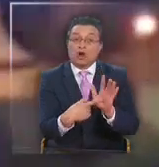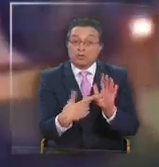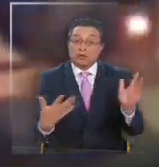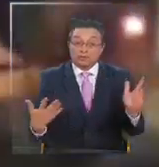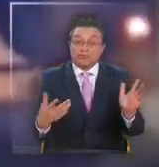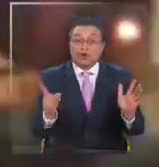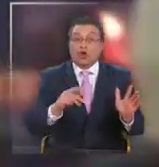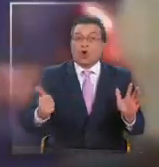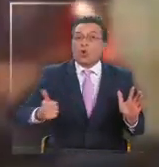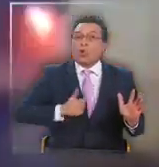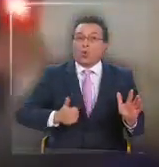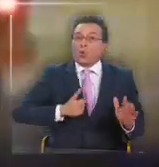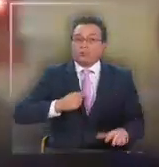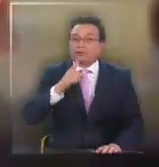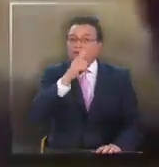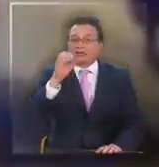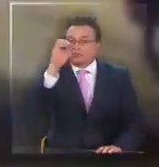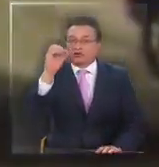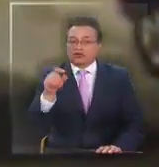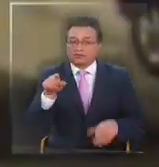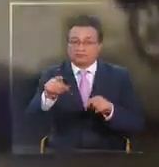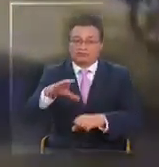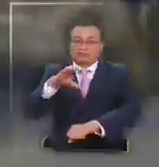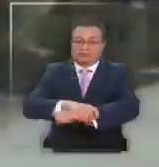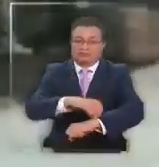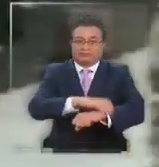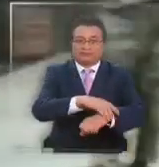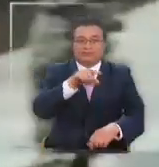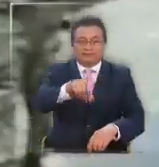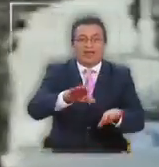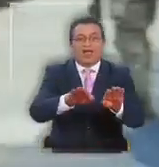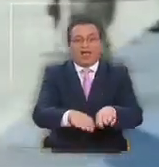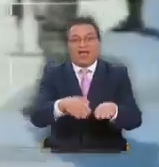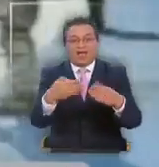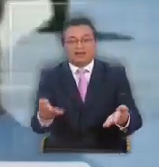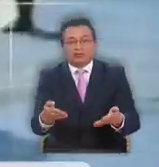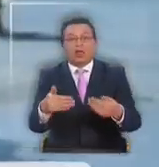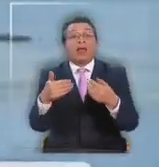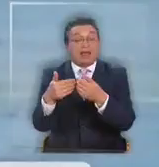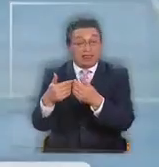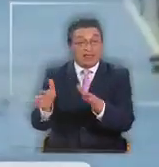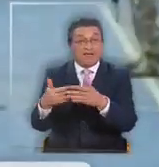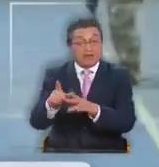no se han cumplido totalmente en el caso de los detenidos por este asado. Quedaron en